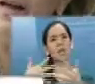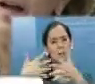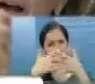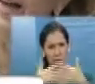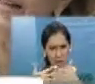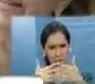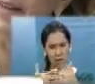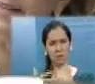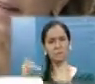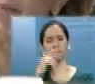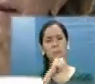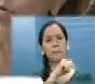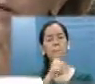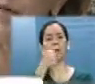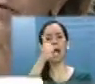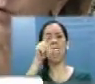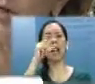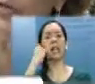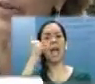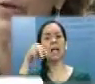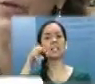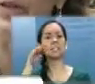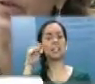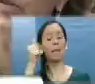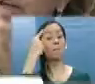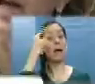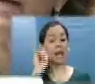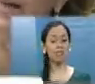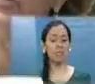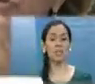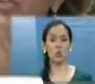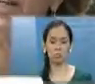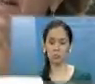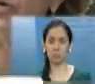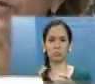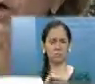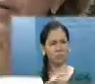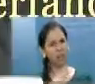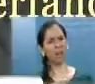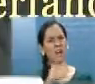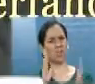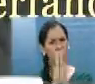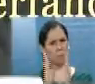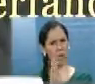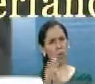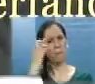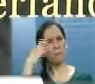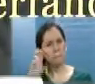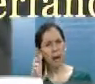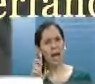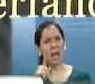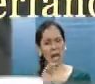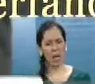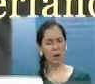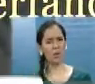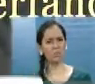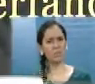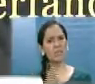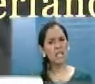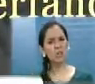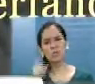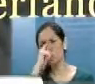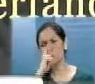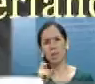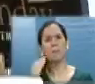la Alianza Cristiana para el Huérfano en los Estados Unidos. Ahí escuché del Domingo para el Huérfano y creí que era una buena oportunidad